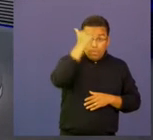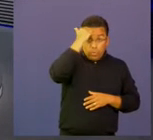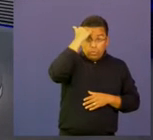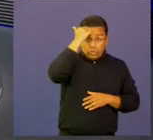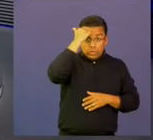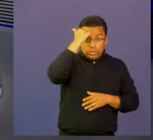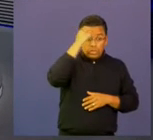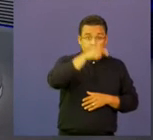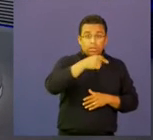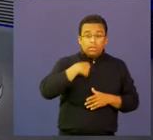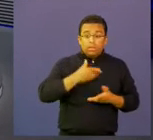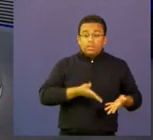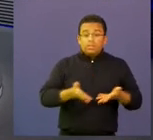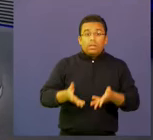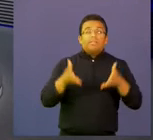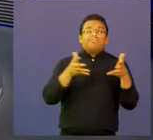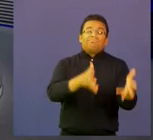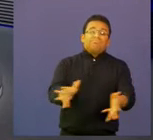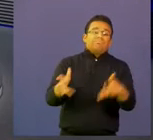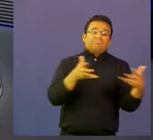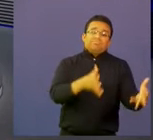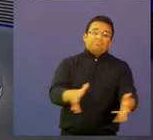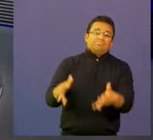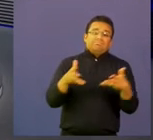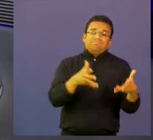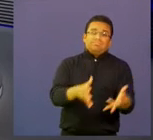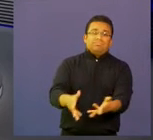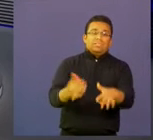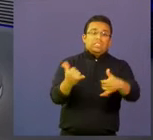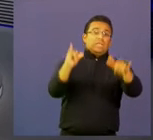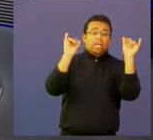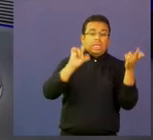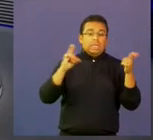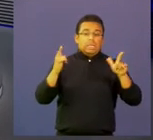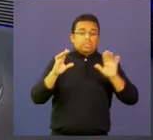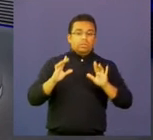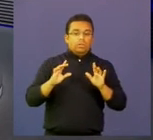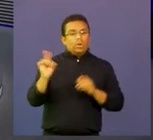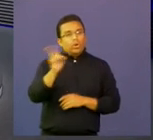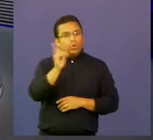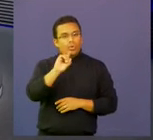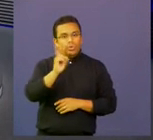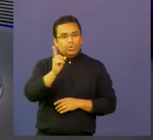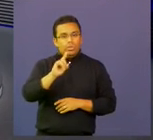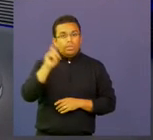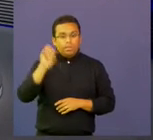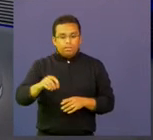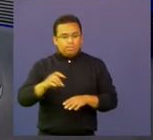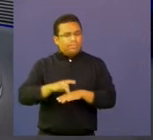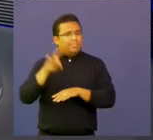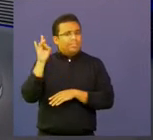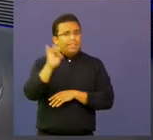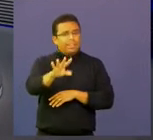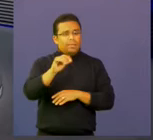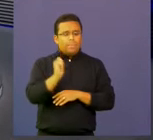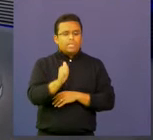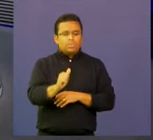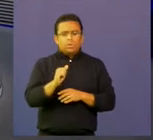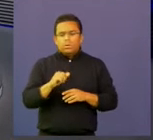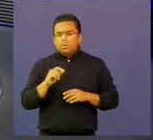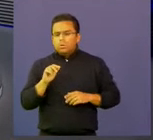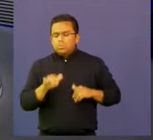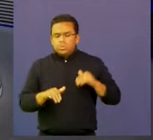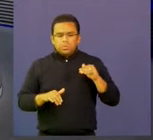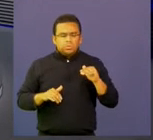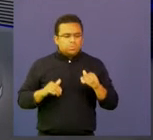no solo que enseñarle a los niños a utilizar la tecnología, sino dejarlos navegar en muchos casos libremente para que ellos empiecen a encontrar su